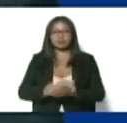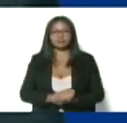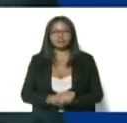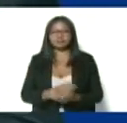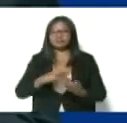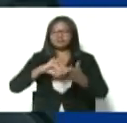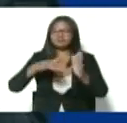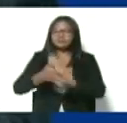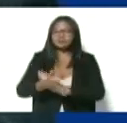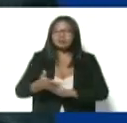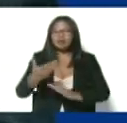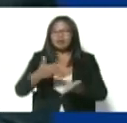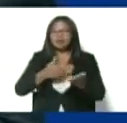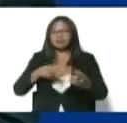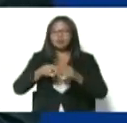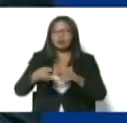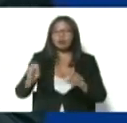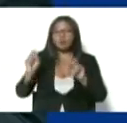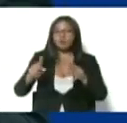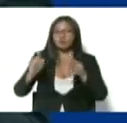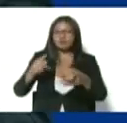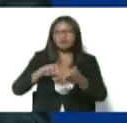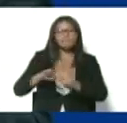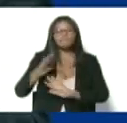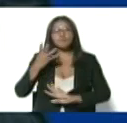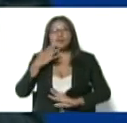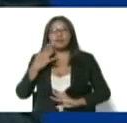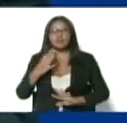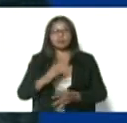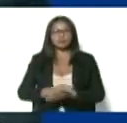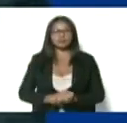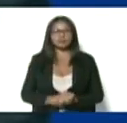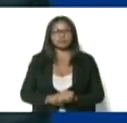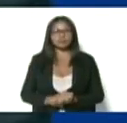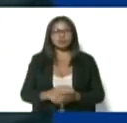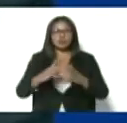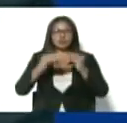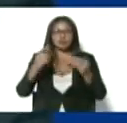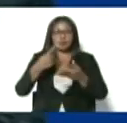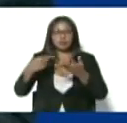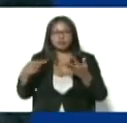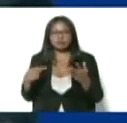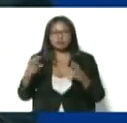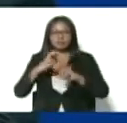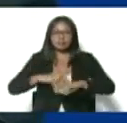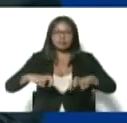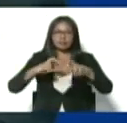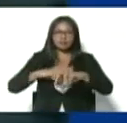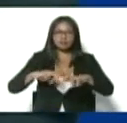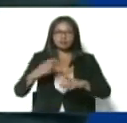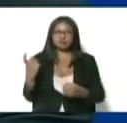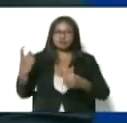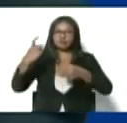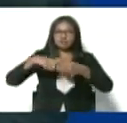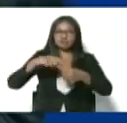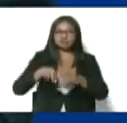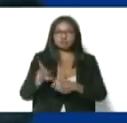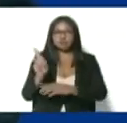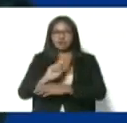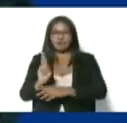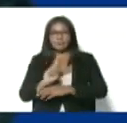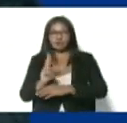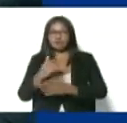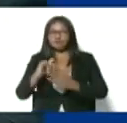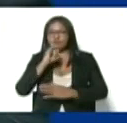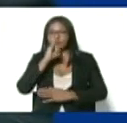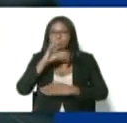parte también da la oportunidad que todos los elementos de investigación tengan acceso inmediato a las